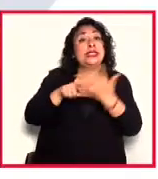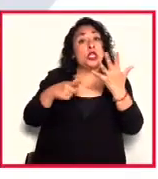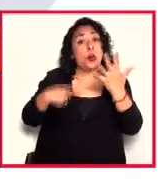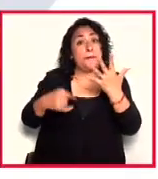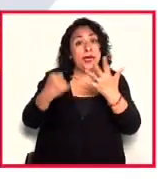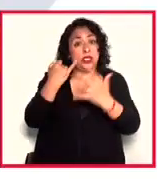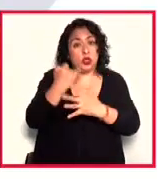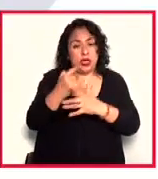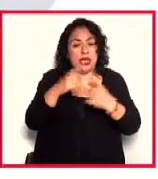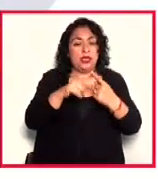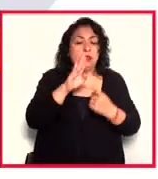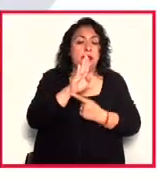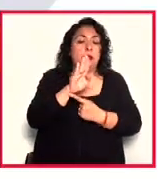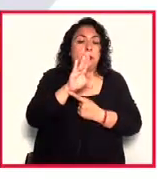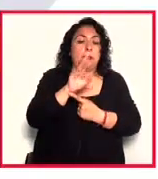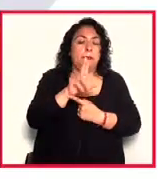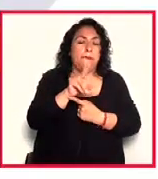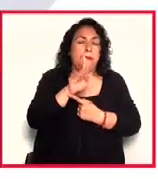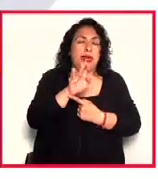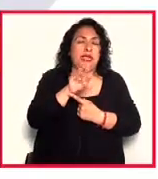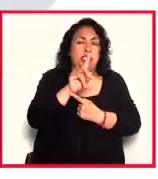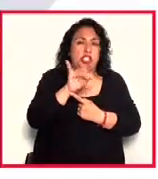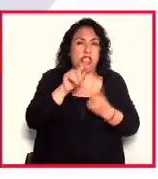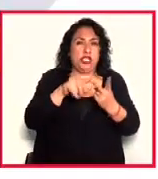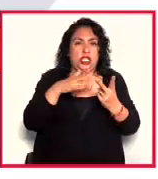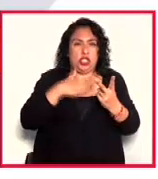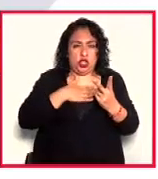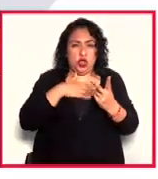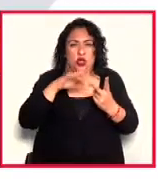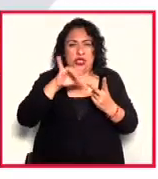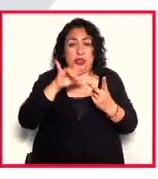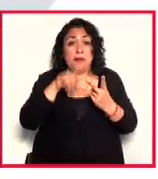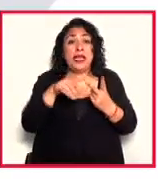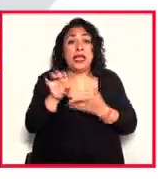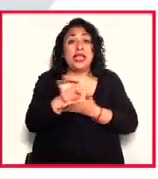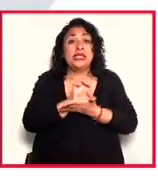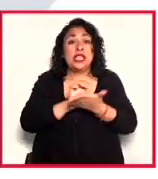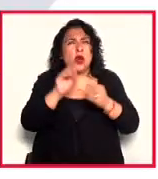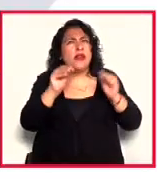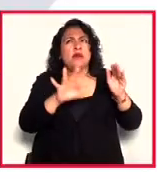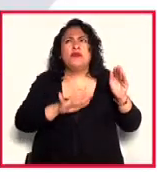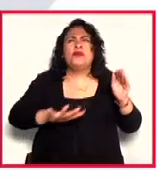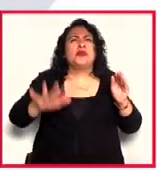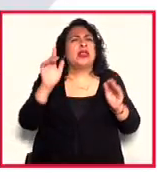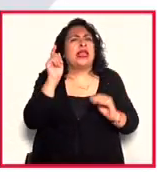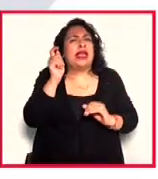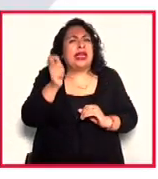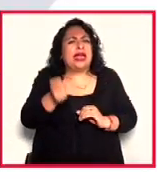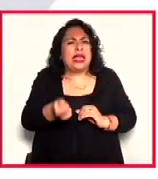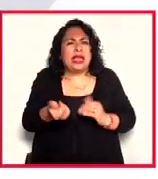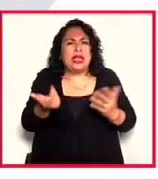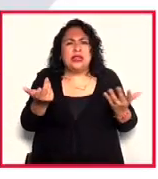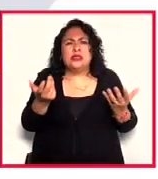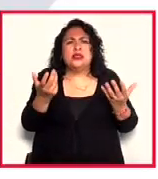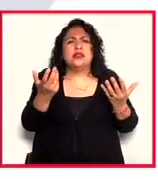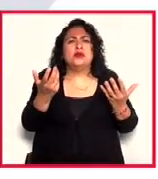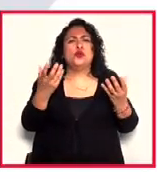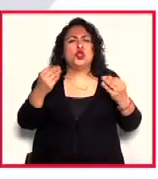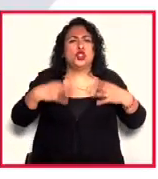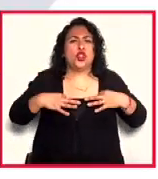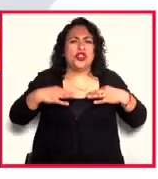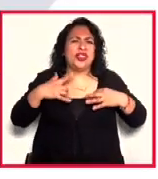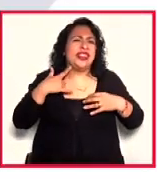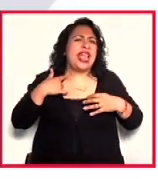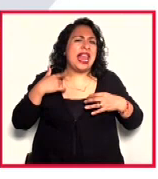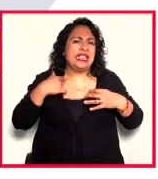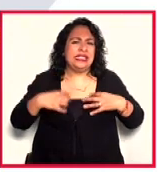Brigitte Hernández y yo, Mike Jiménez. La escenografía se compone por... jugamos mucho con las telas.